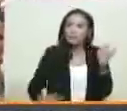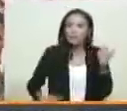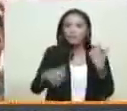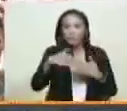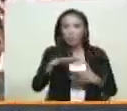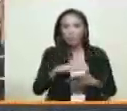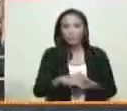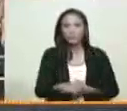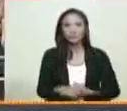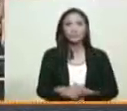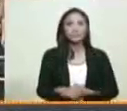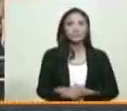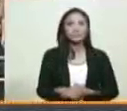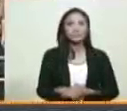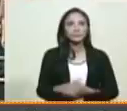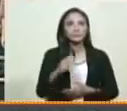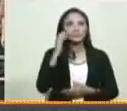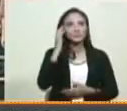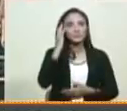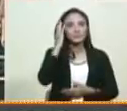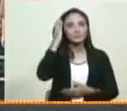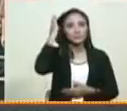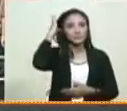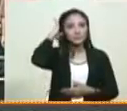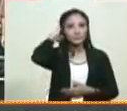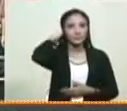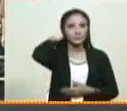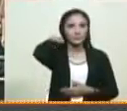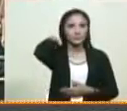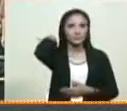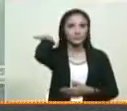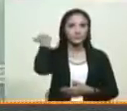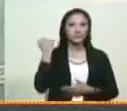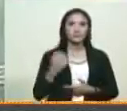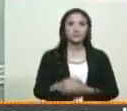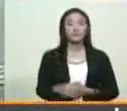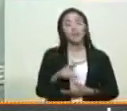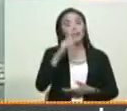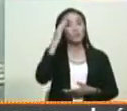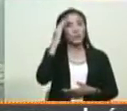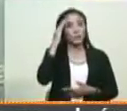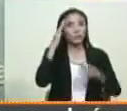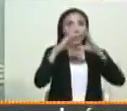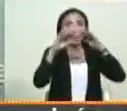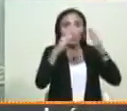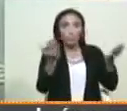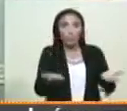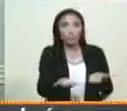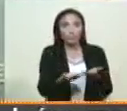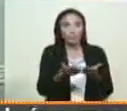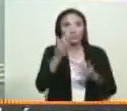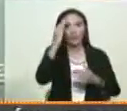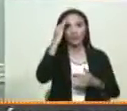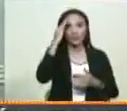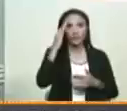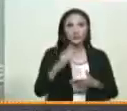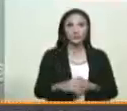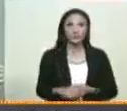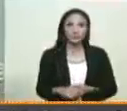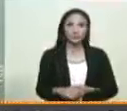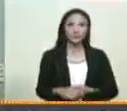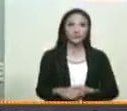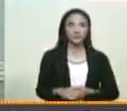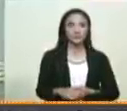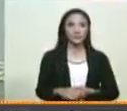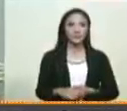Así es. Y debe escuchar el mundo entero al pueblo de Venezuela. Debe escuchar el